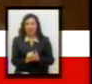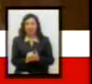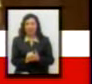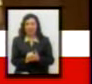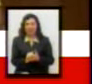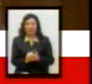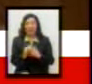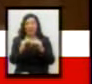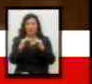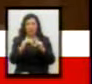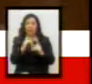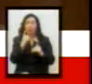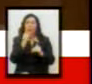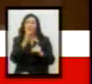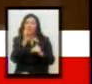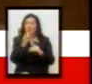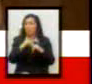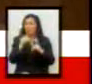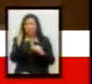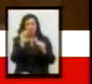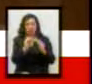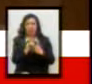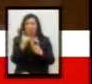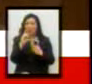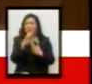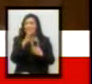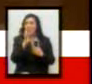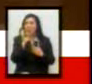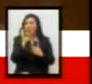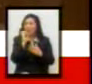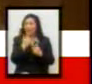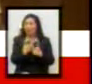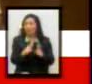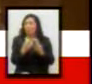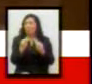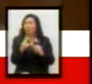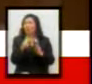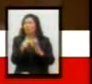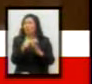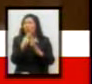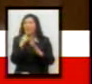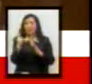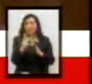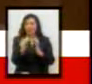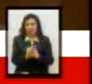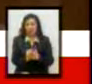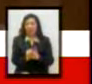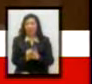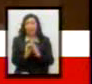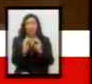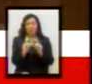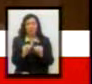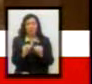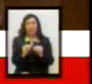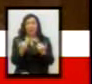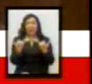en materia de equidad de género y de igualdad de oportunidades para las mujeres y liderar, ¿por qué no?, a nivel de la región, el cumplimiento